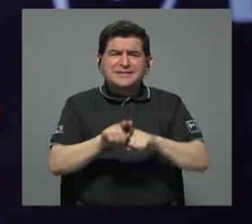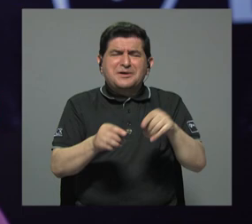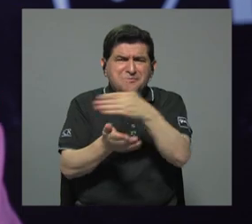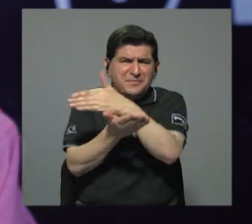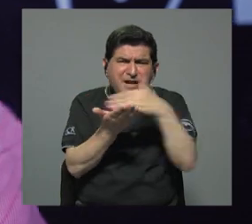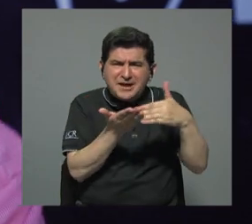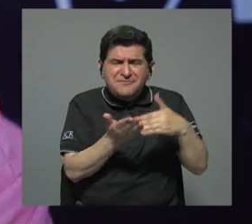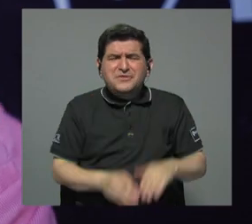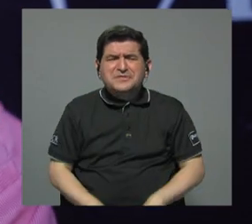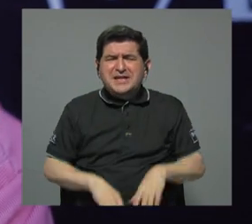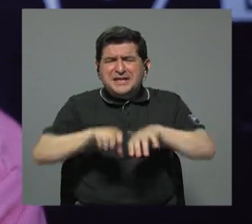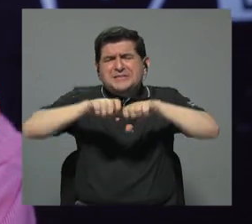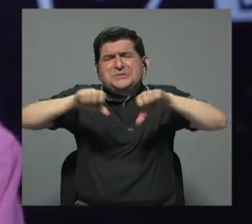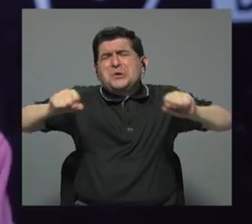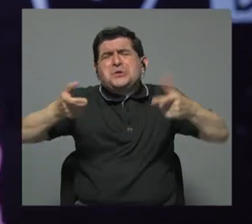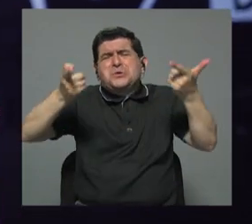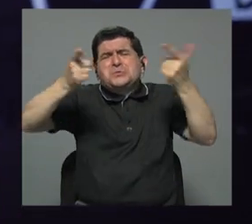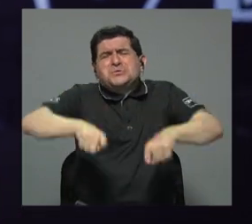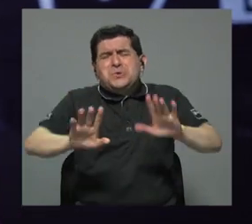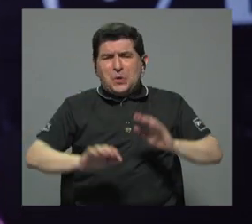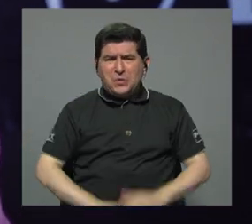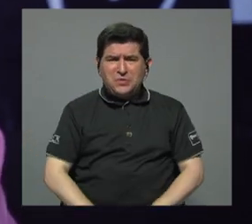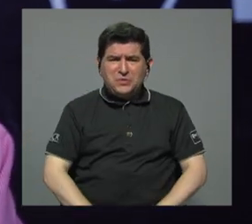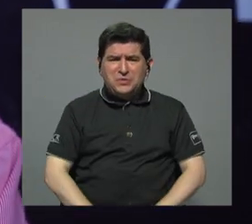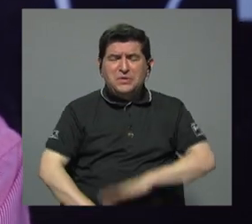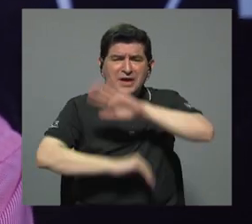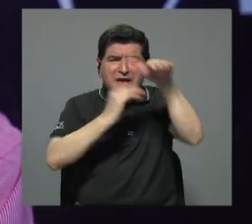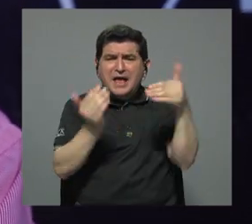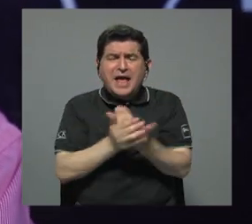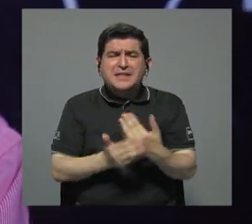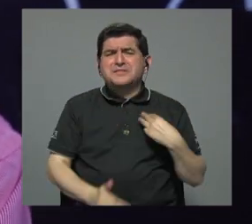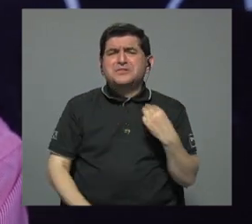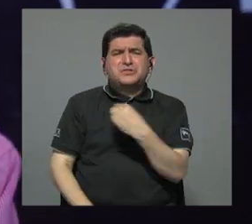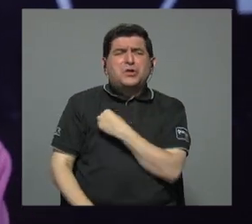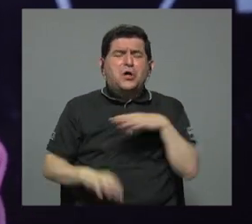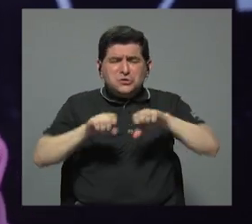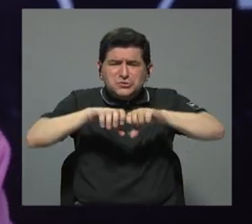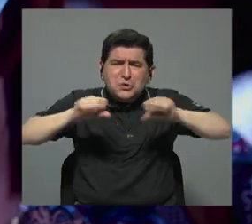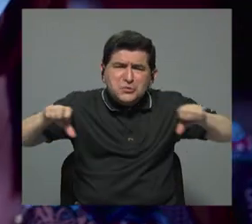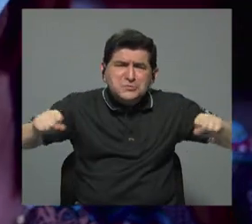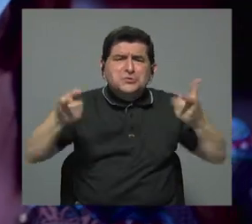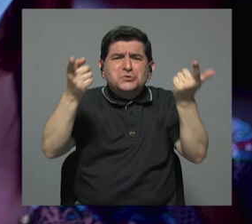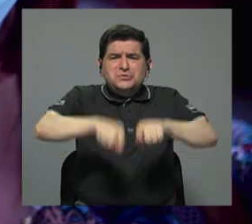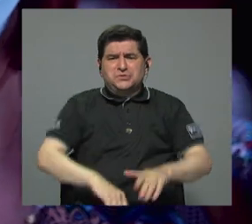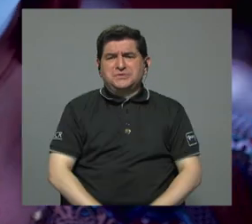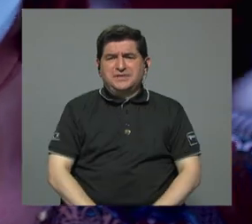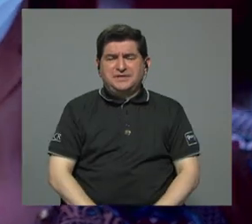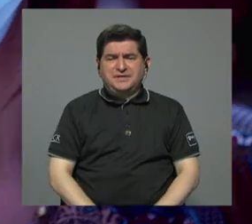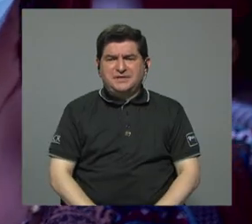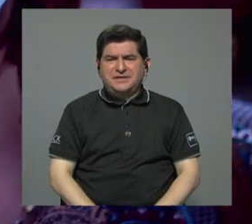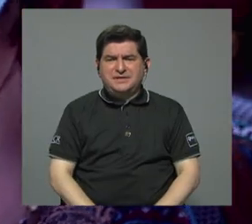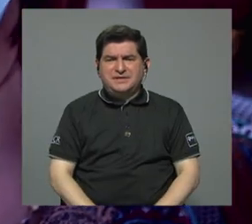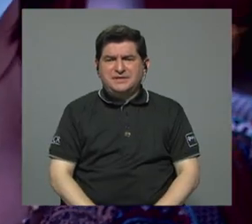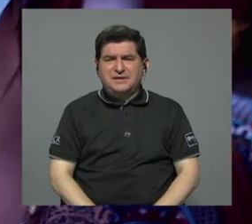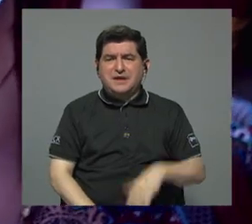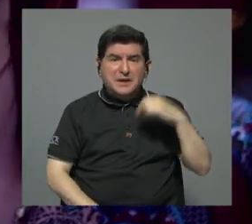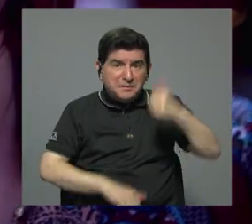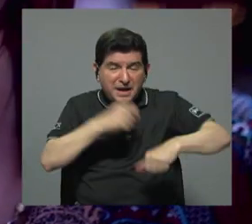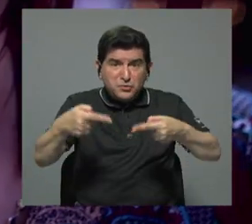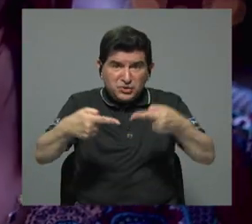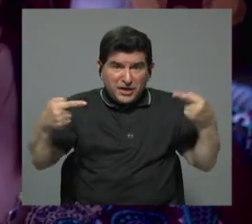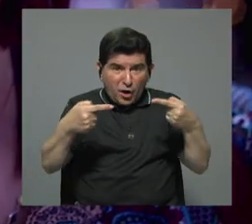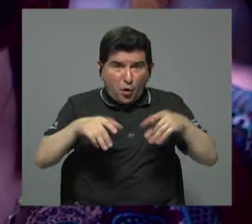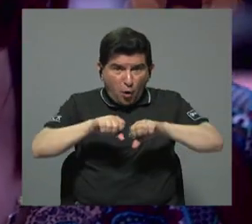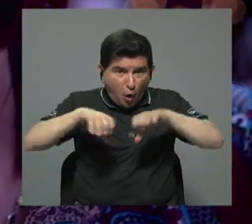de una producción lo que hay entonces casi todos los ministerios de corrupción para combatir la corrupción